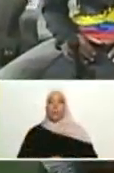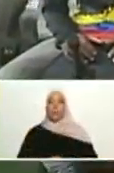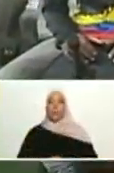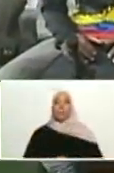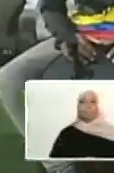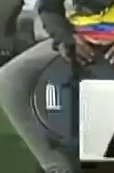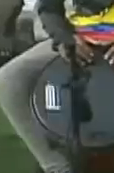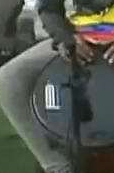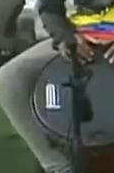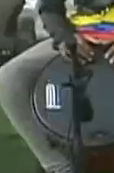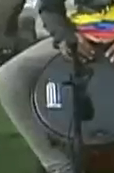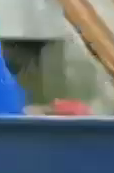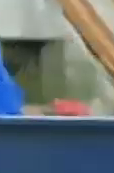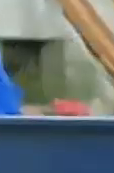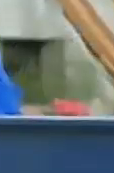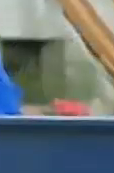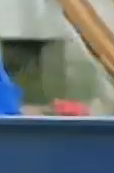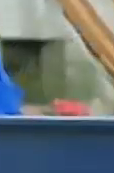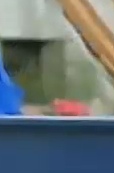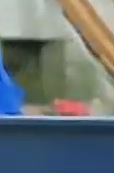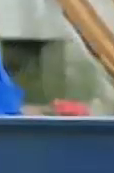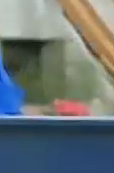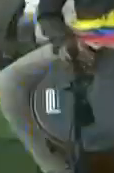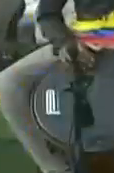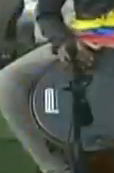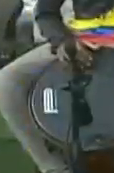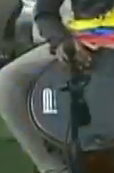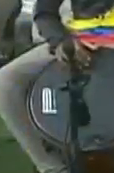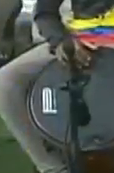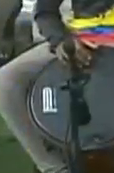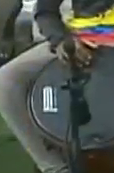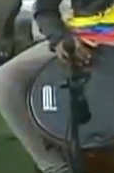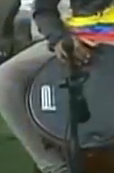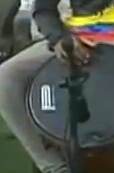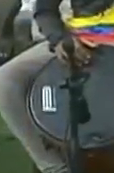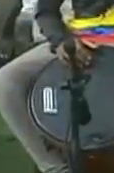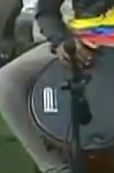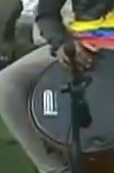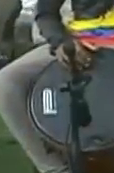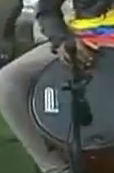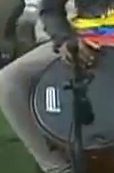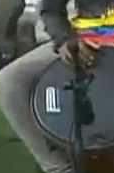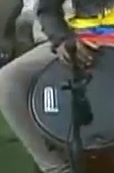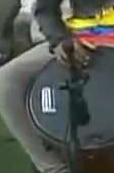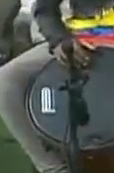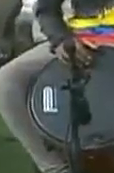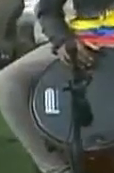A Joel Yulden en La Guaira. ¡Ajá, que suene La Guaira!